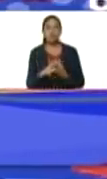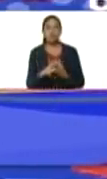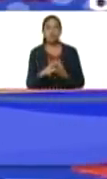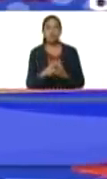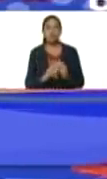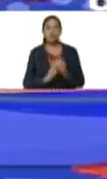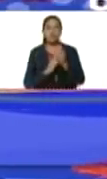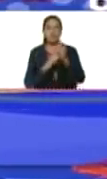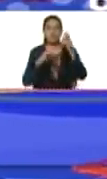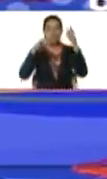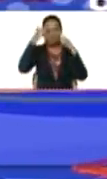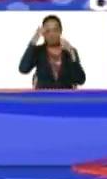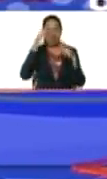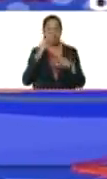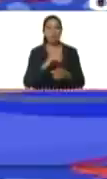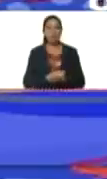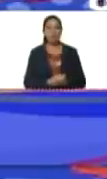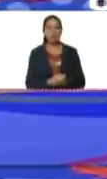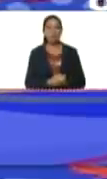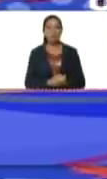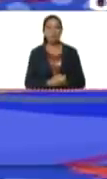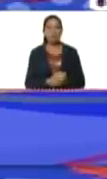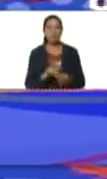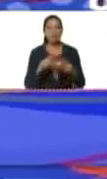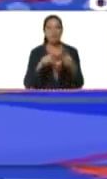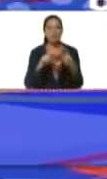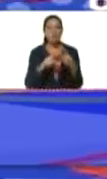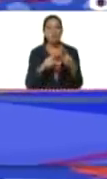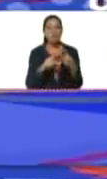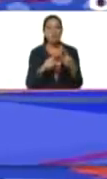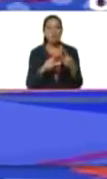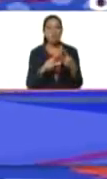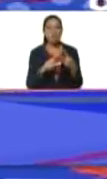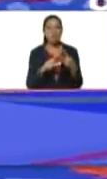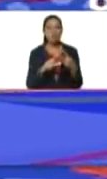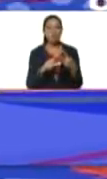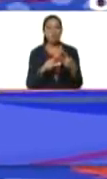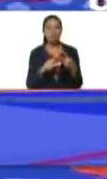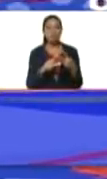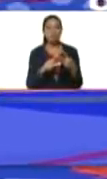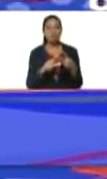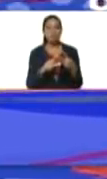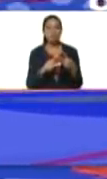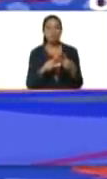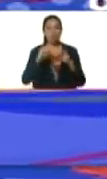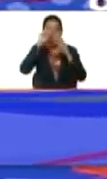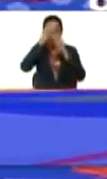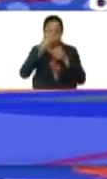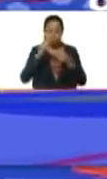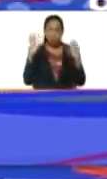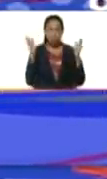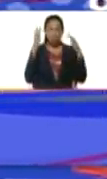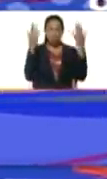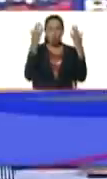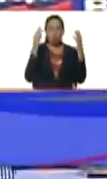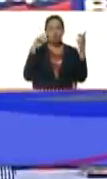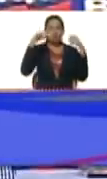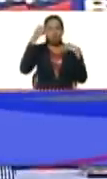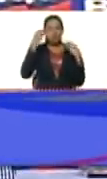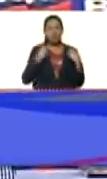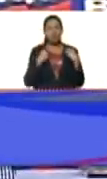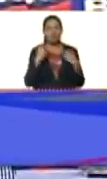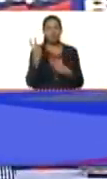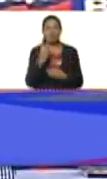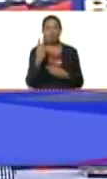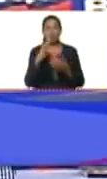Comandante Chávez, una es, se llama la Comandante Chávez, y la otra, Honor y Gloria Chávez Vive. 2 comunas